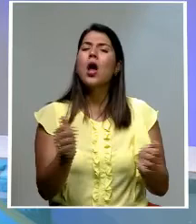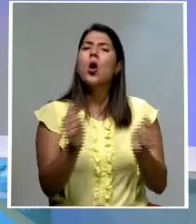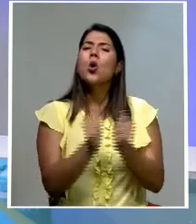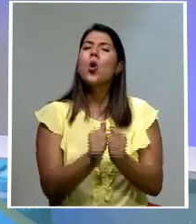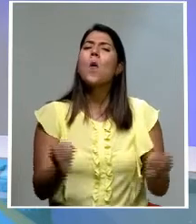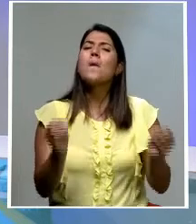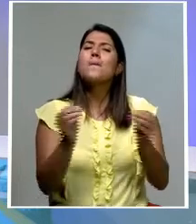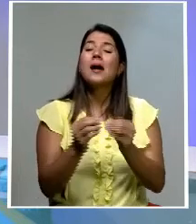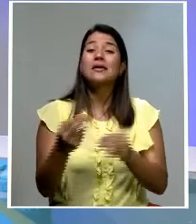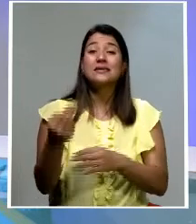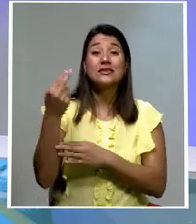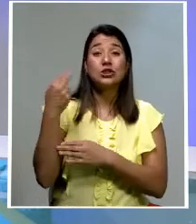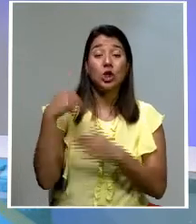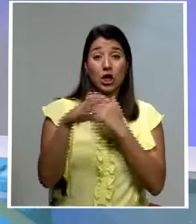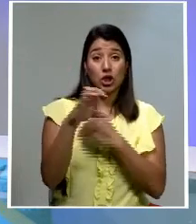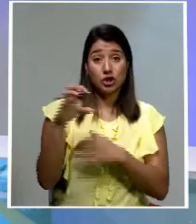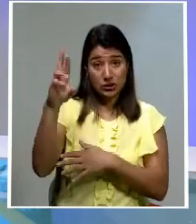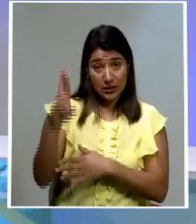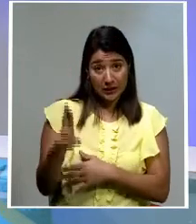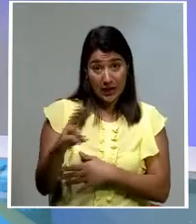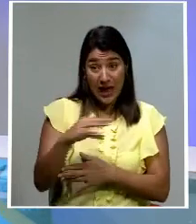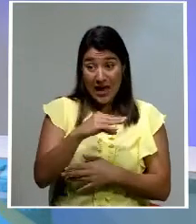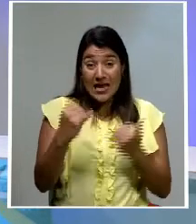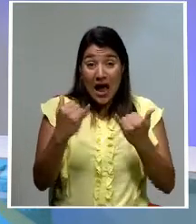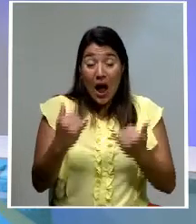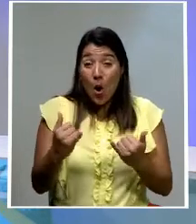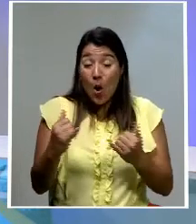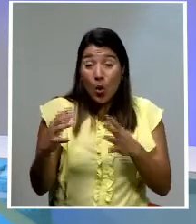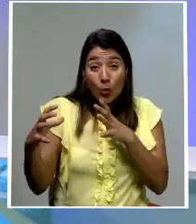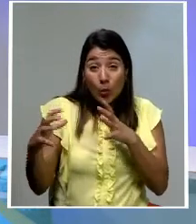más trayectoria del país y que está cumpliendo